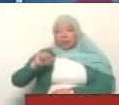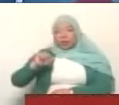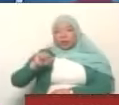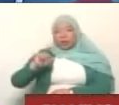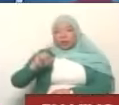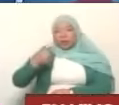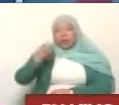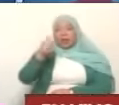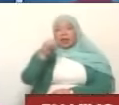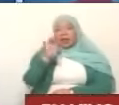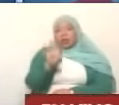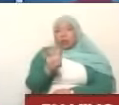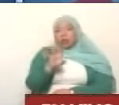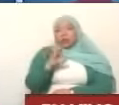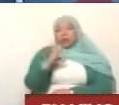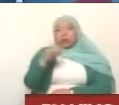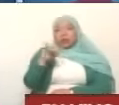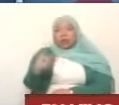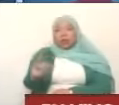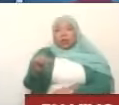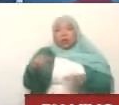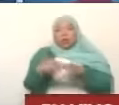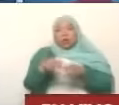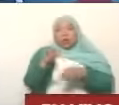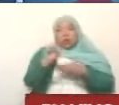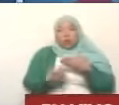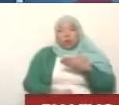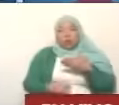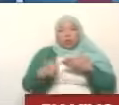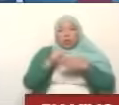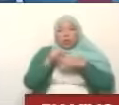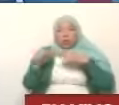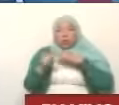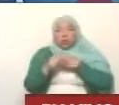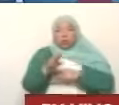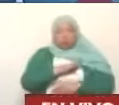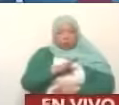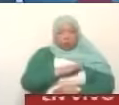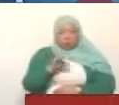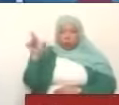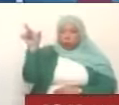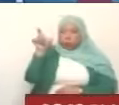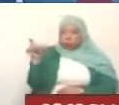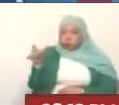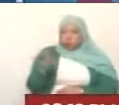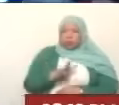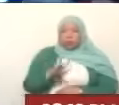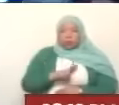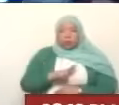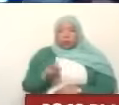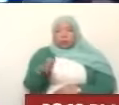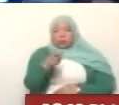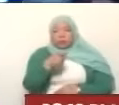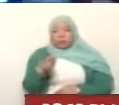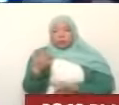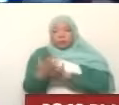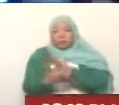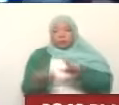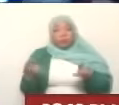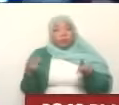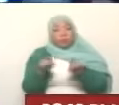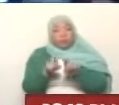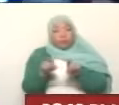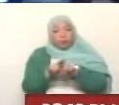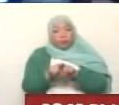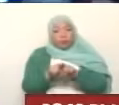establecido 14 bases secretas del Comando Sur en la Guayana Esequiba, nuestro territorio? Porque también nos está buscando un conflicto aquí. Así